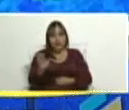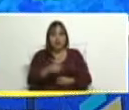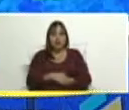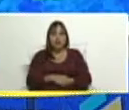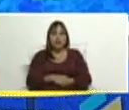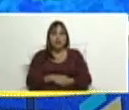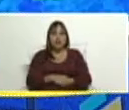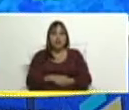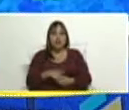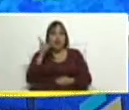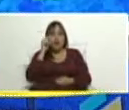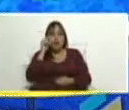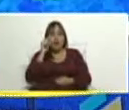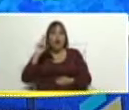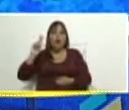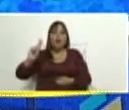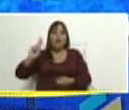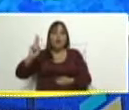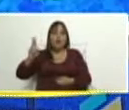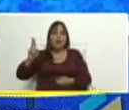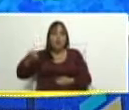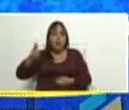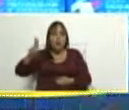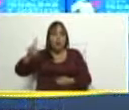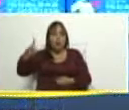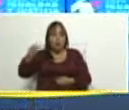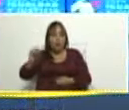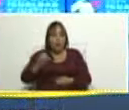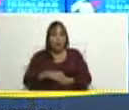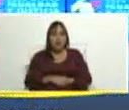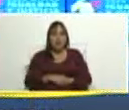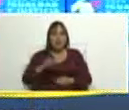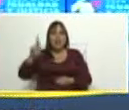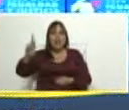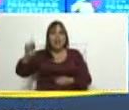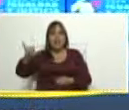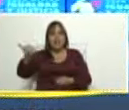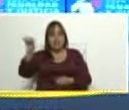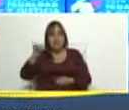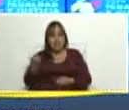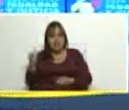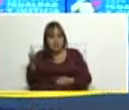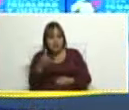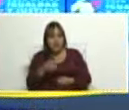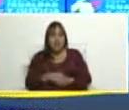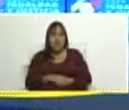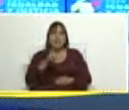su padre, Hugo de los Reyes Chávez, el Roble del Llano, a su madre,